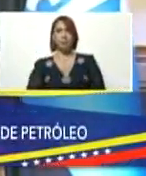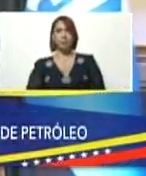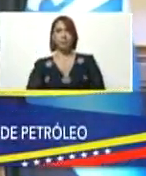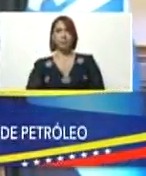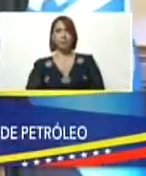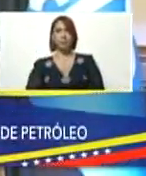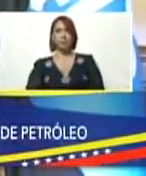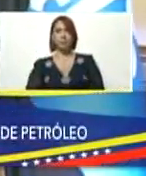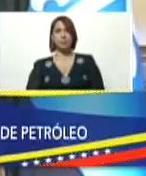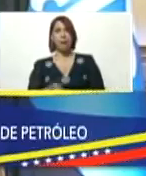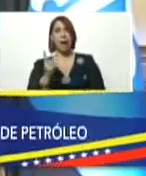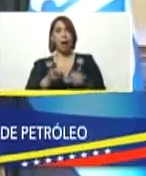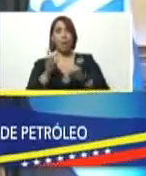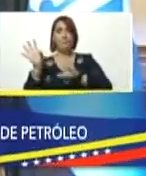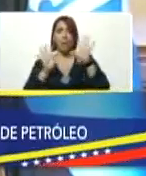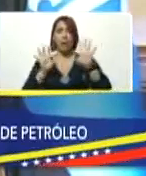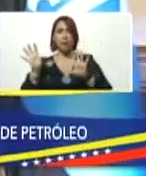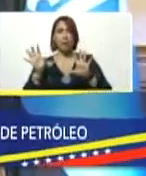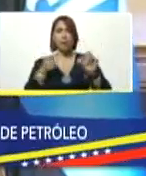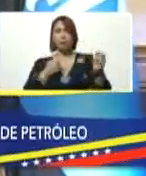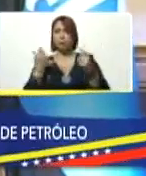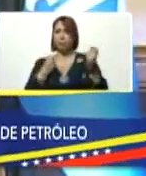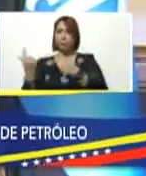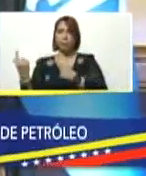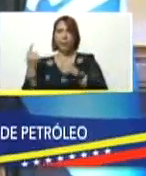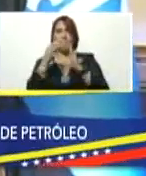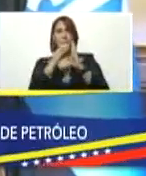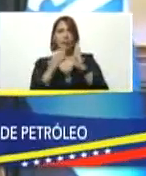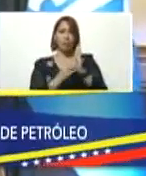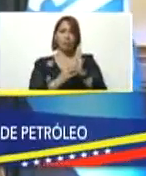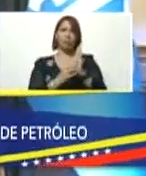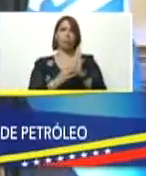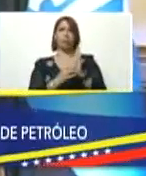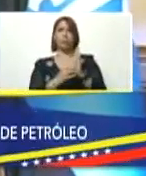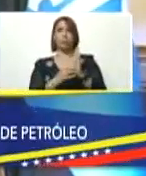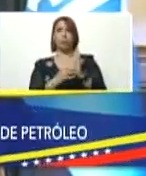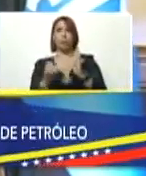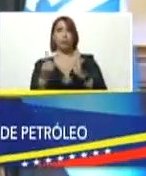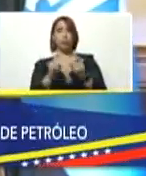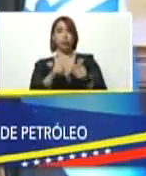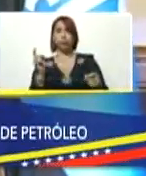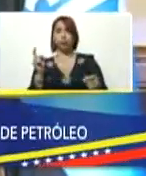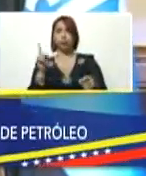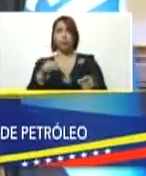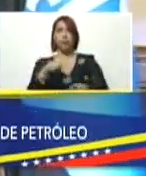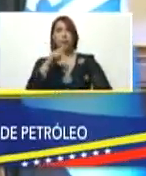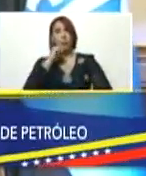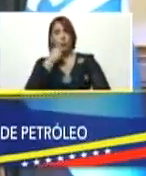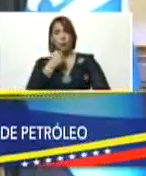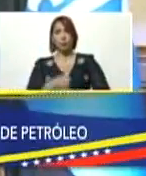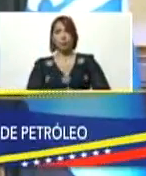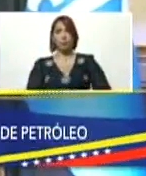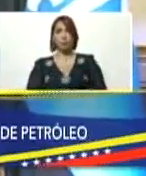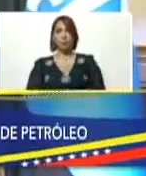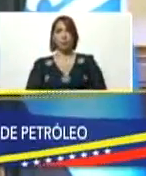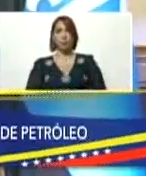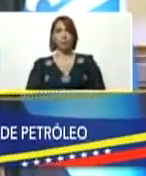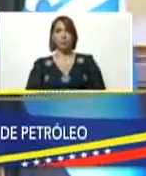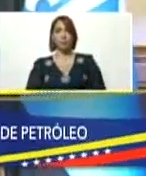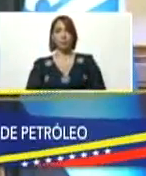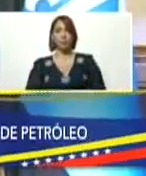Fuimos a algunos países exportadores de petróleo no OPEP, particularmente a Rusia, un gigante